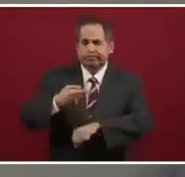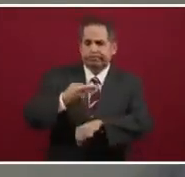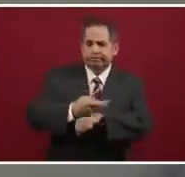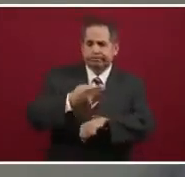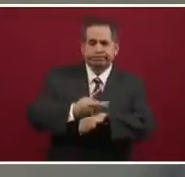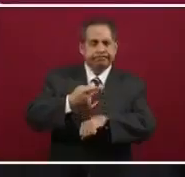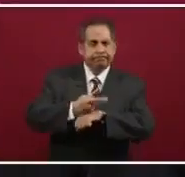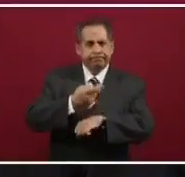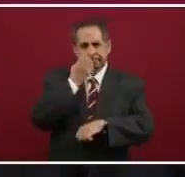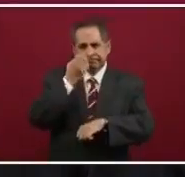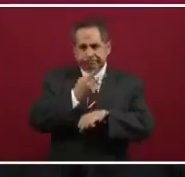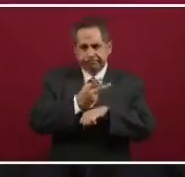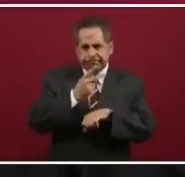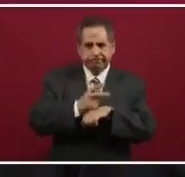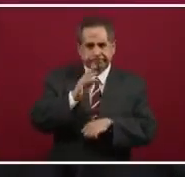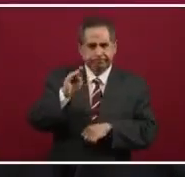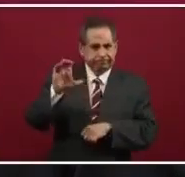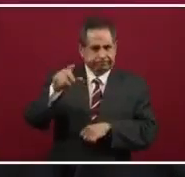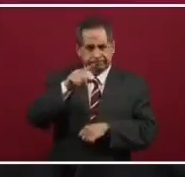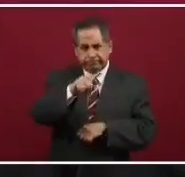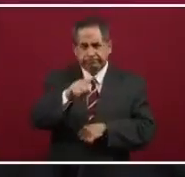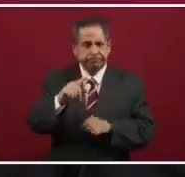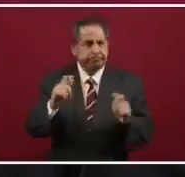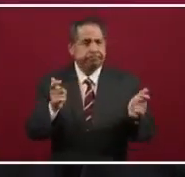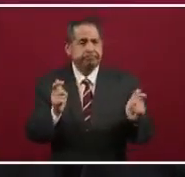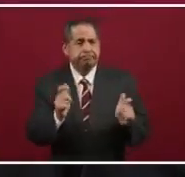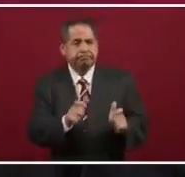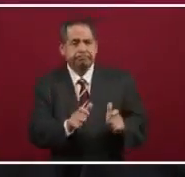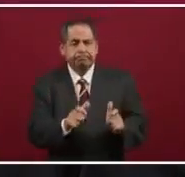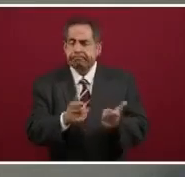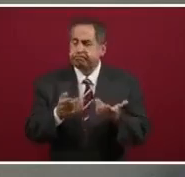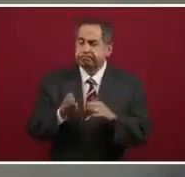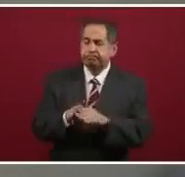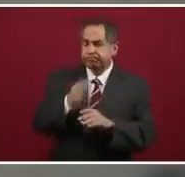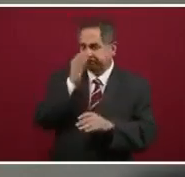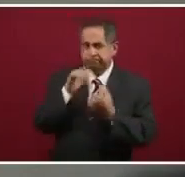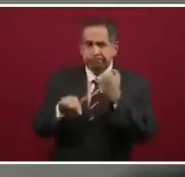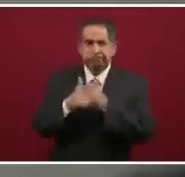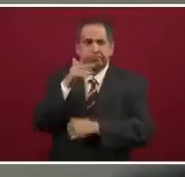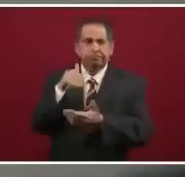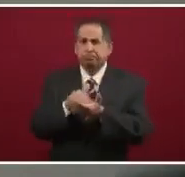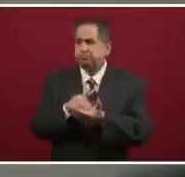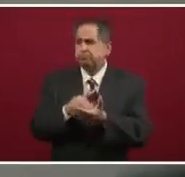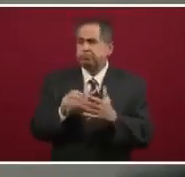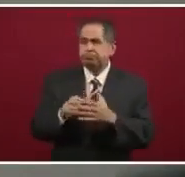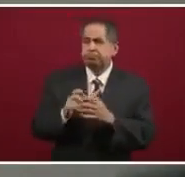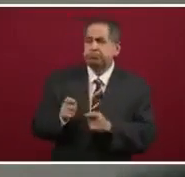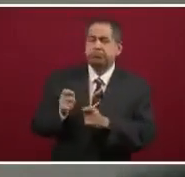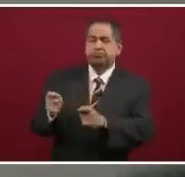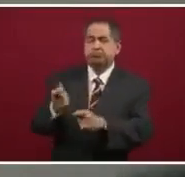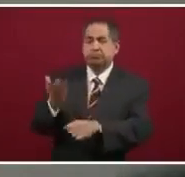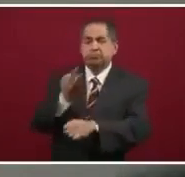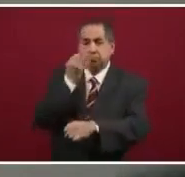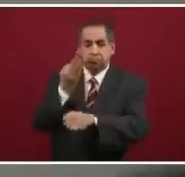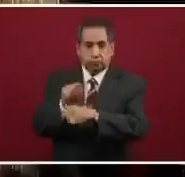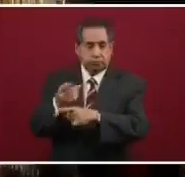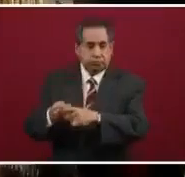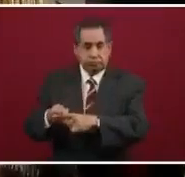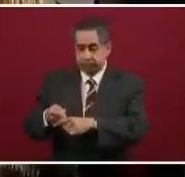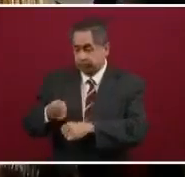Baja California, que están disminuyendo los lugares, 12,000 lugares para los muchachos que van